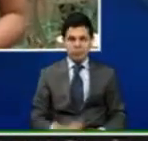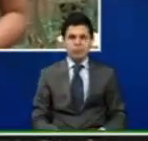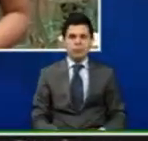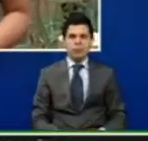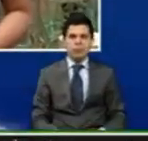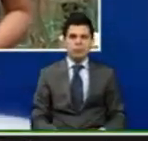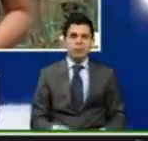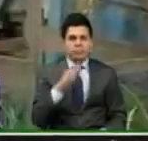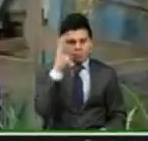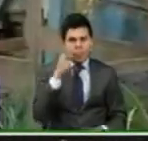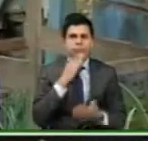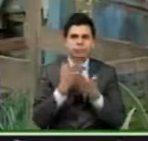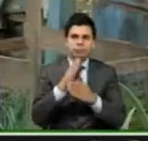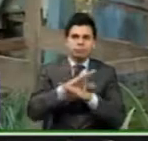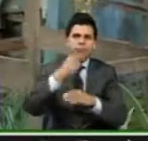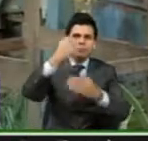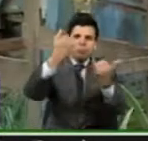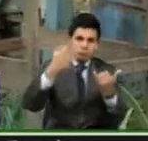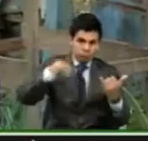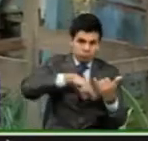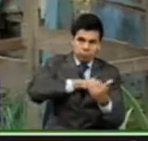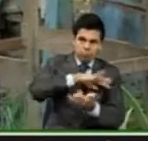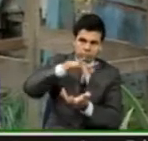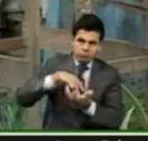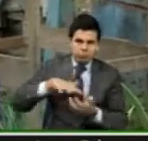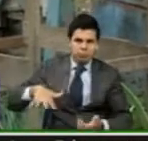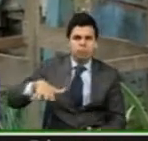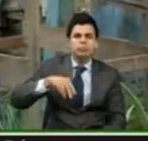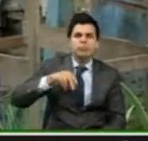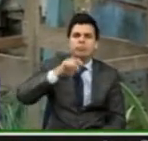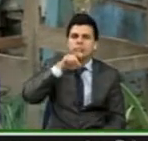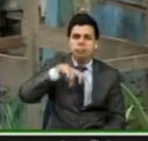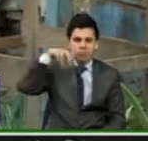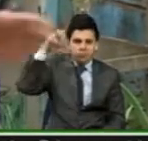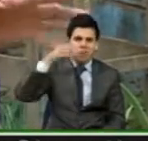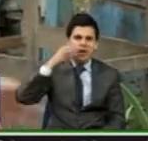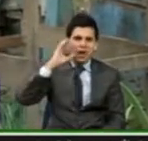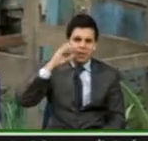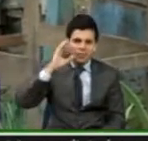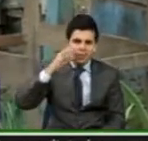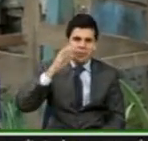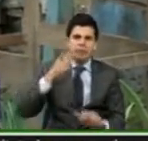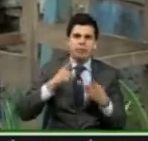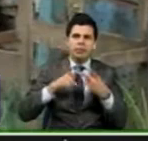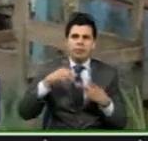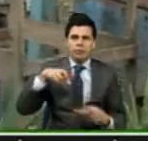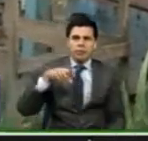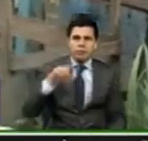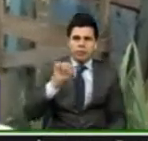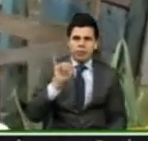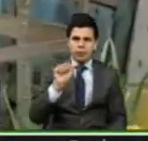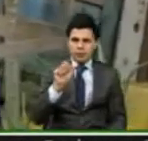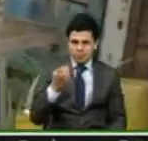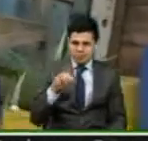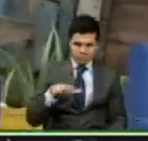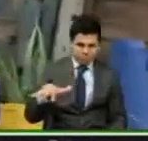Hola, muy buenas tardes. Y miren, justamente hicimos un recorrido por el norte de la ciudad en los sectores como el Café Madrid, la estación, y en el sector de la playa donde nos encontramos en